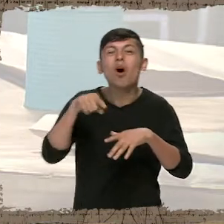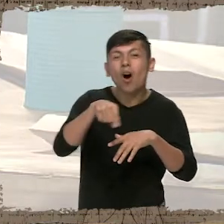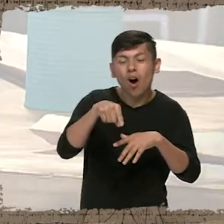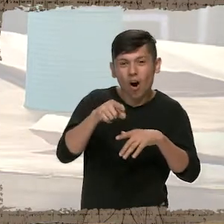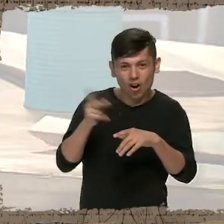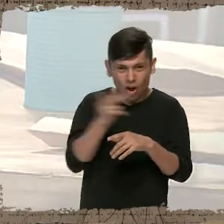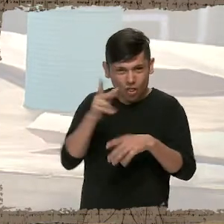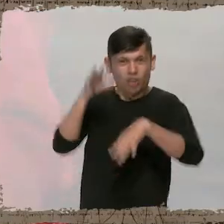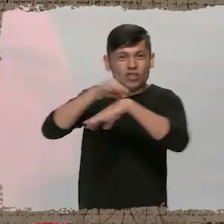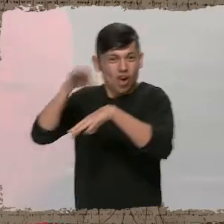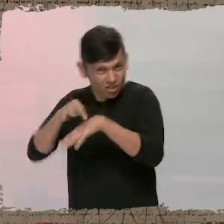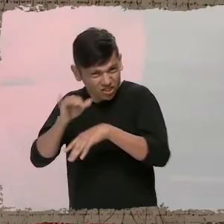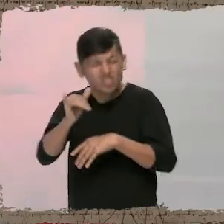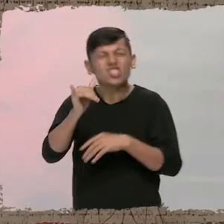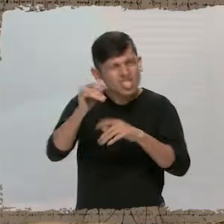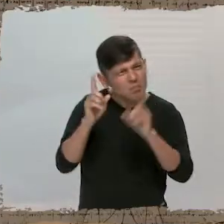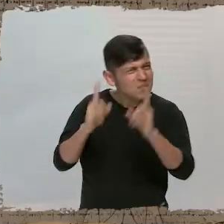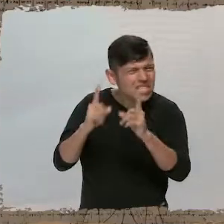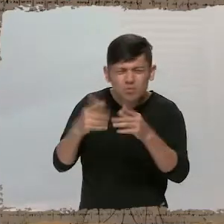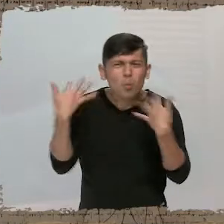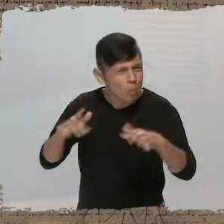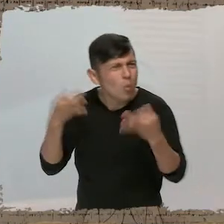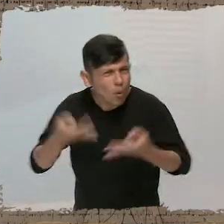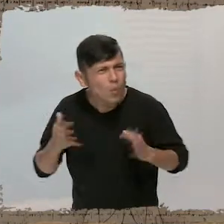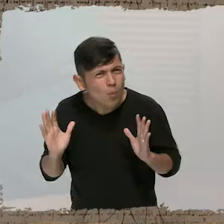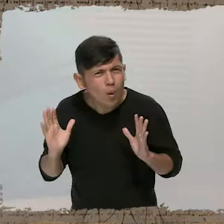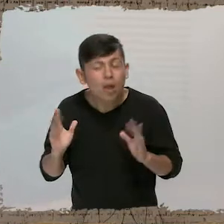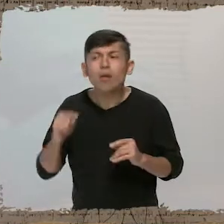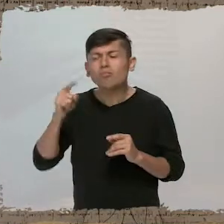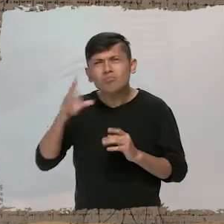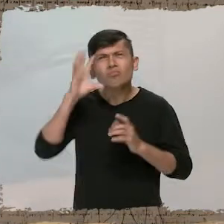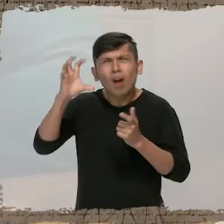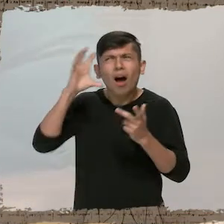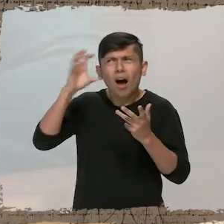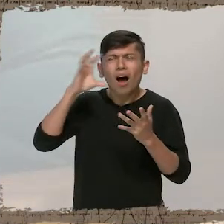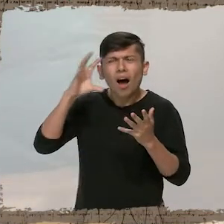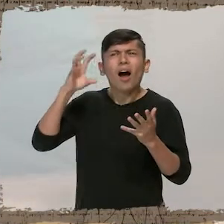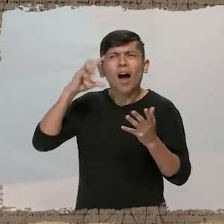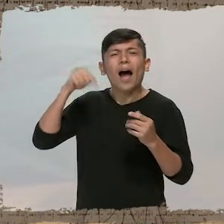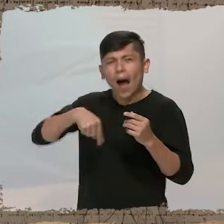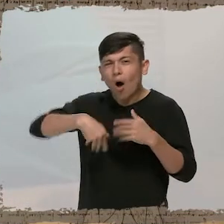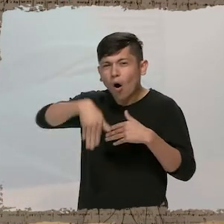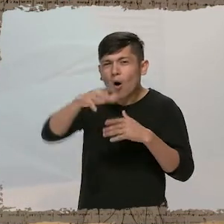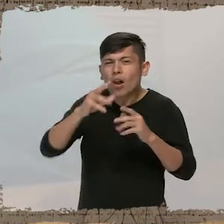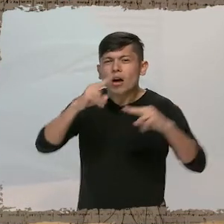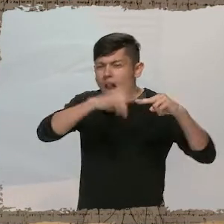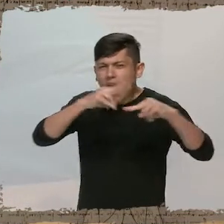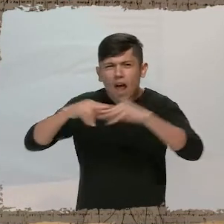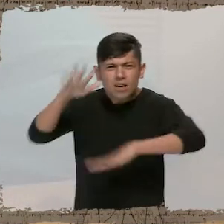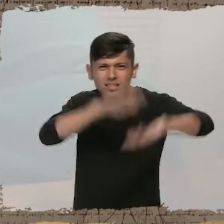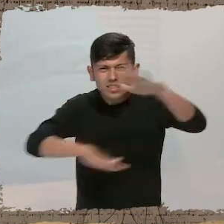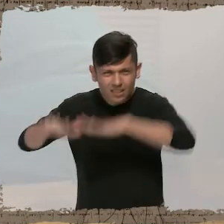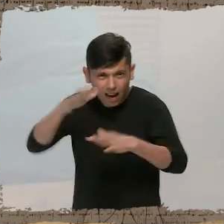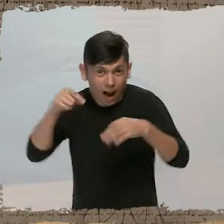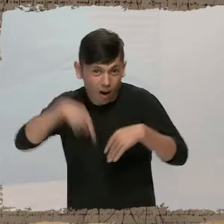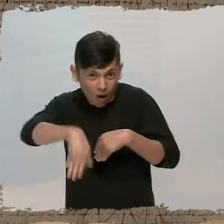y el doctor militar he venido hoy mismo mientras seguimos recordando todo esto vamos a ver un super resumen que